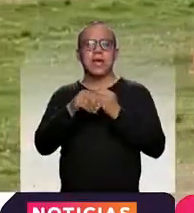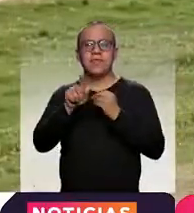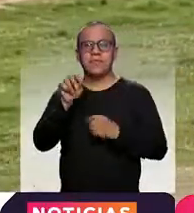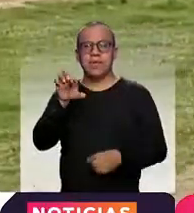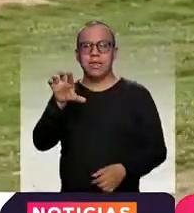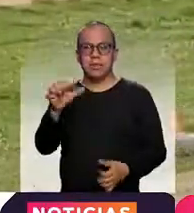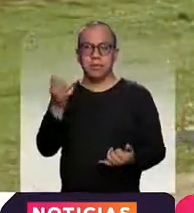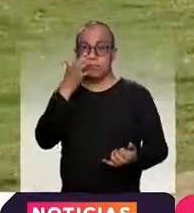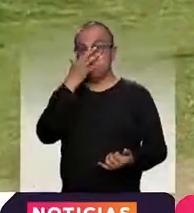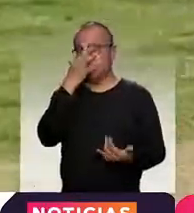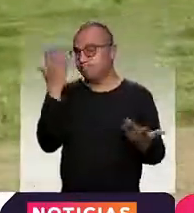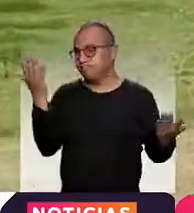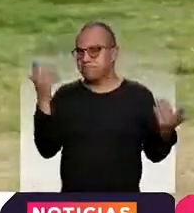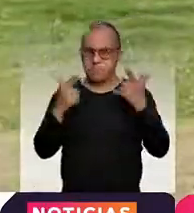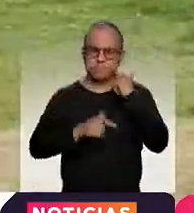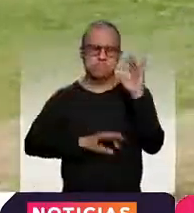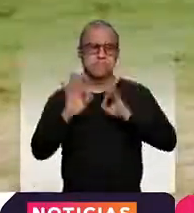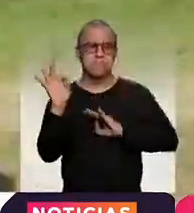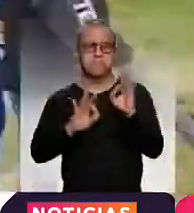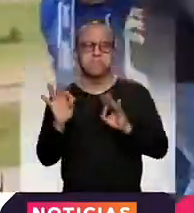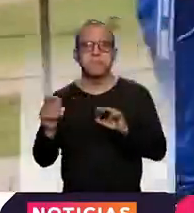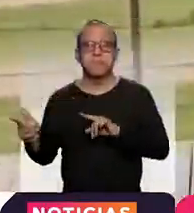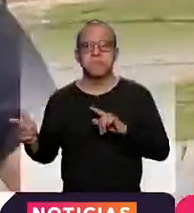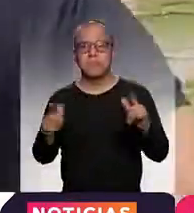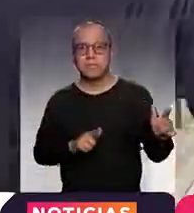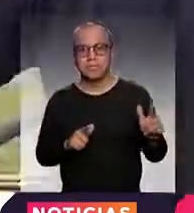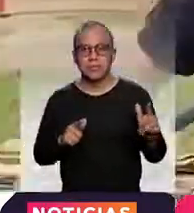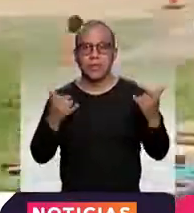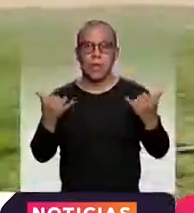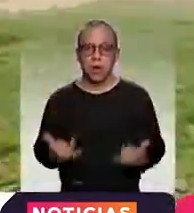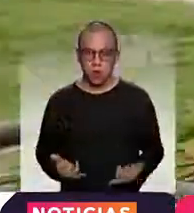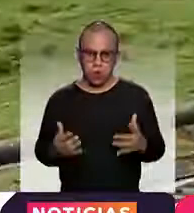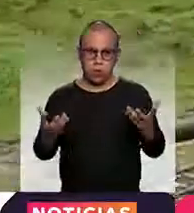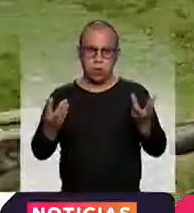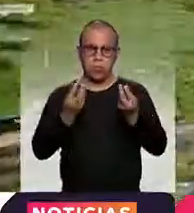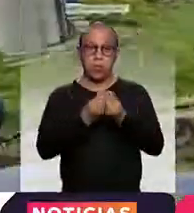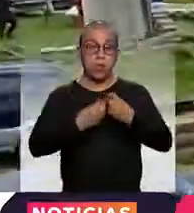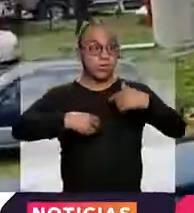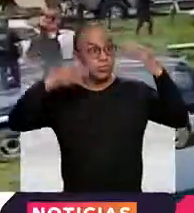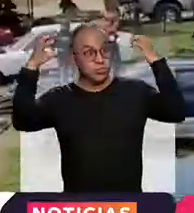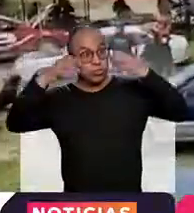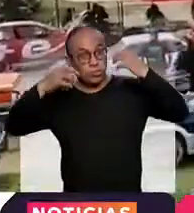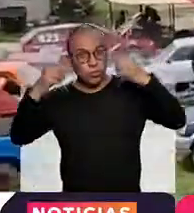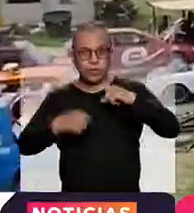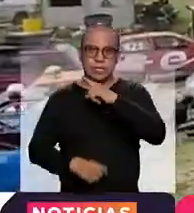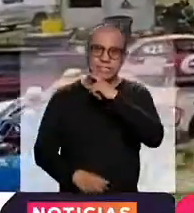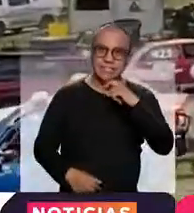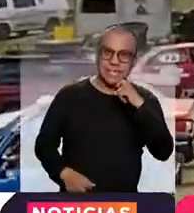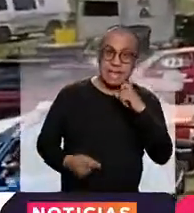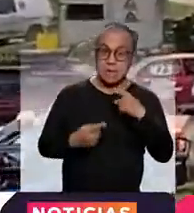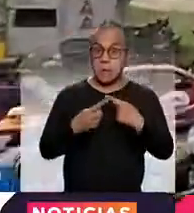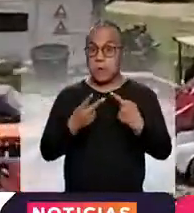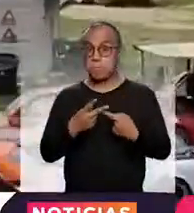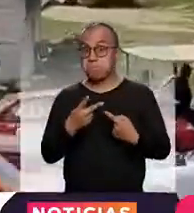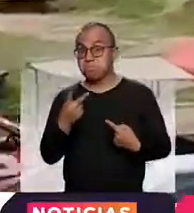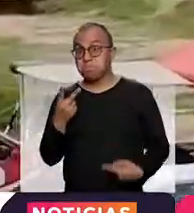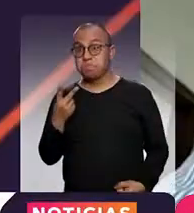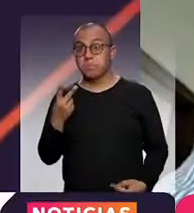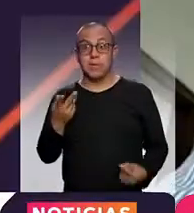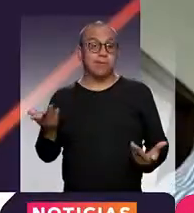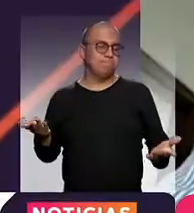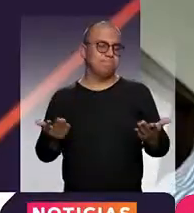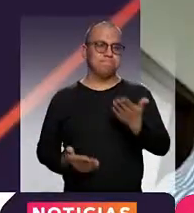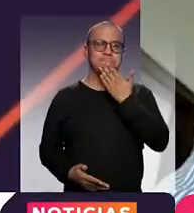Felipe. Entonces nada, preparados para todo, tenemos kit de lluvia, kit seco y